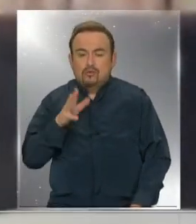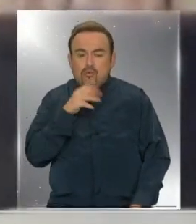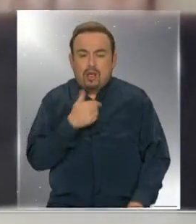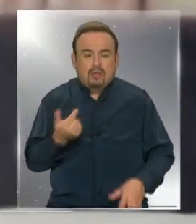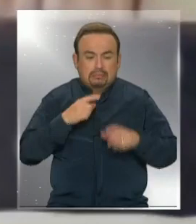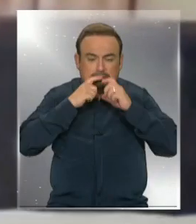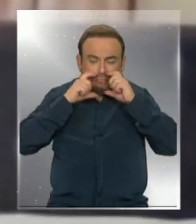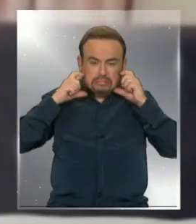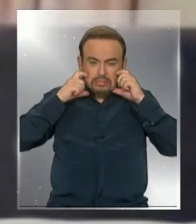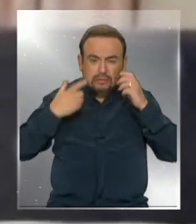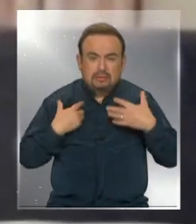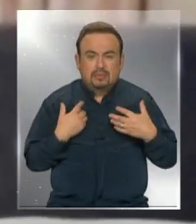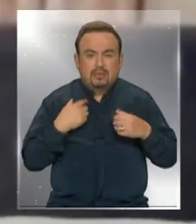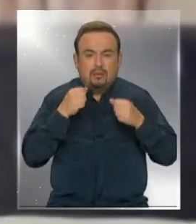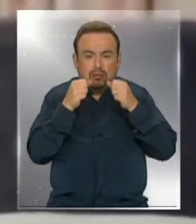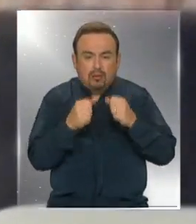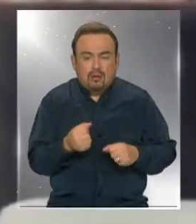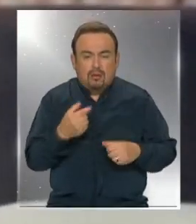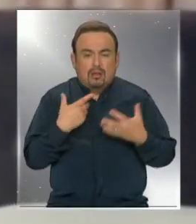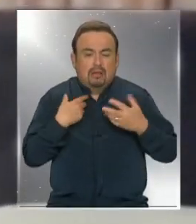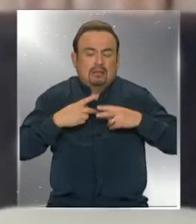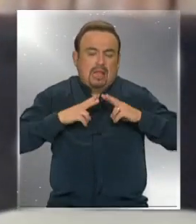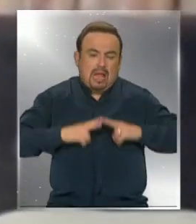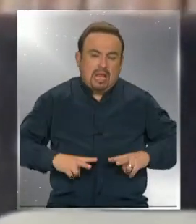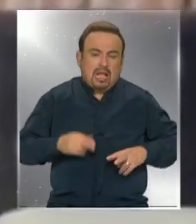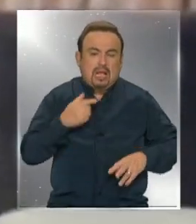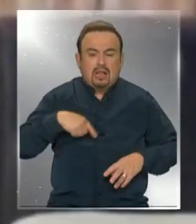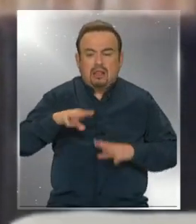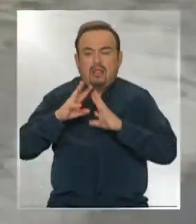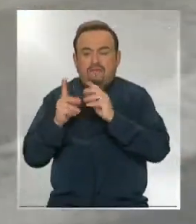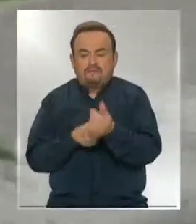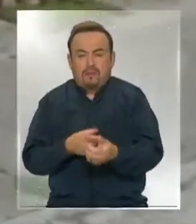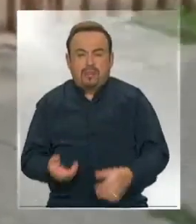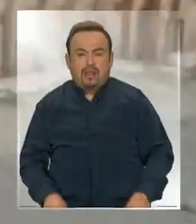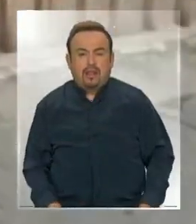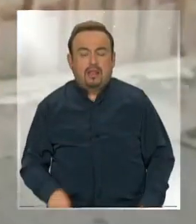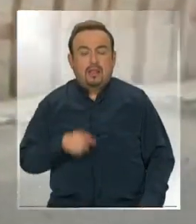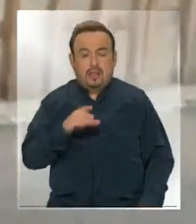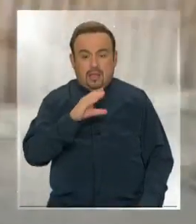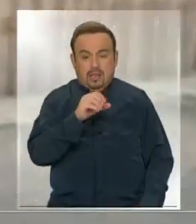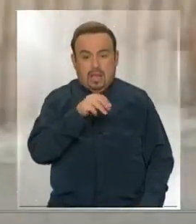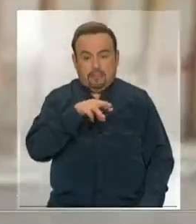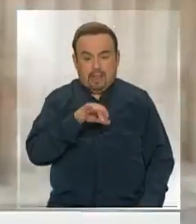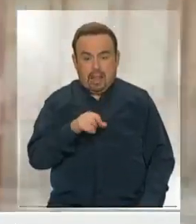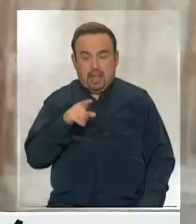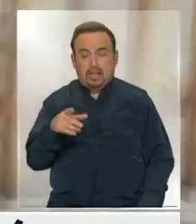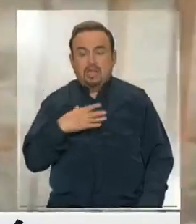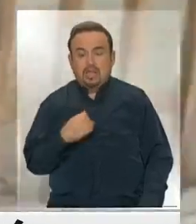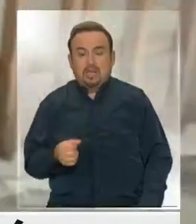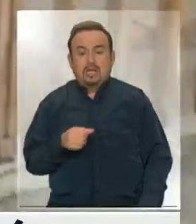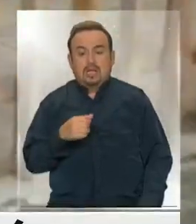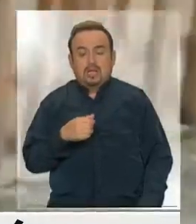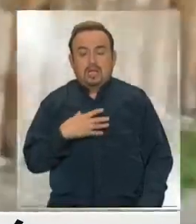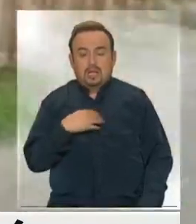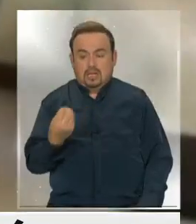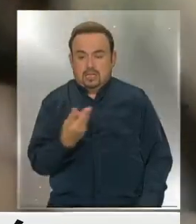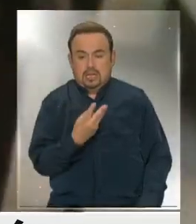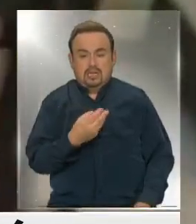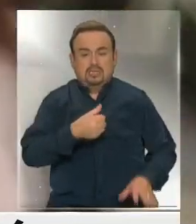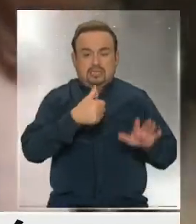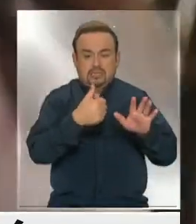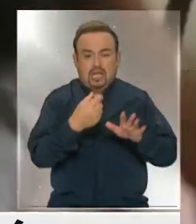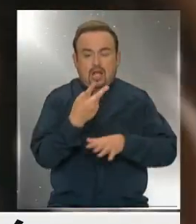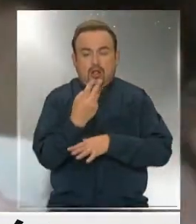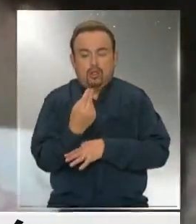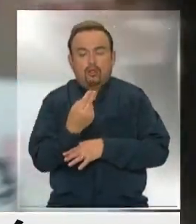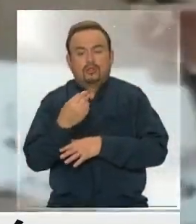para poder estar tranquilos con nuestras familias. Camila y sus tres hijos de 12, de 6 y de 2 años son